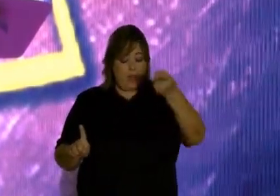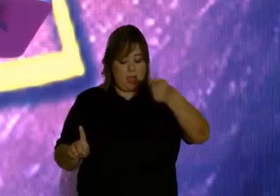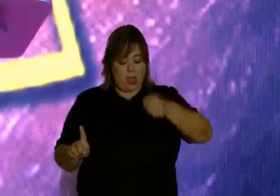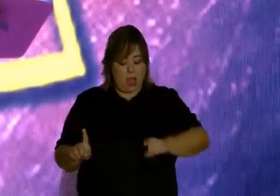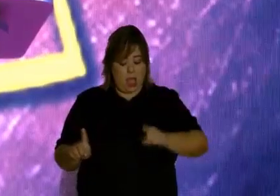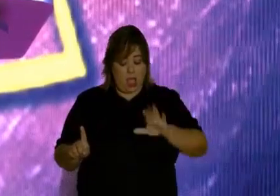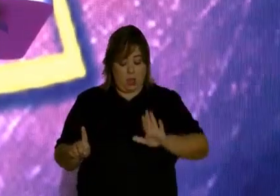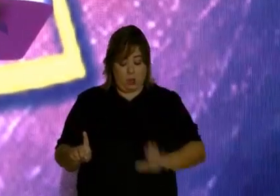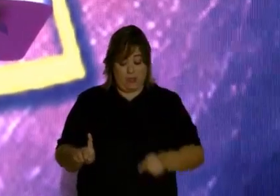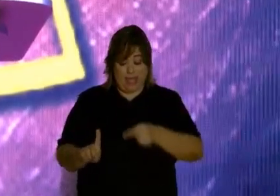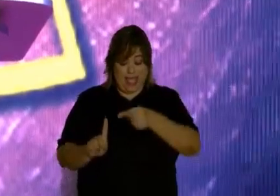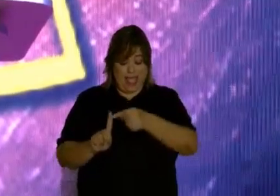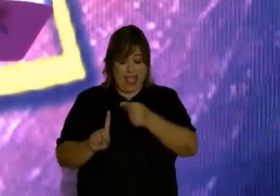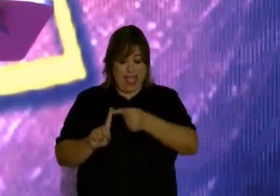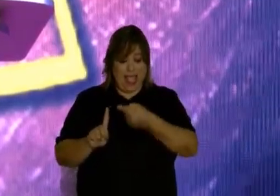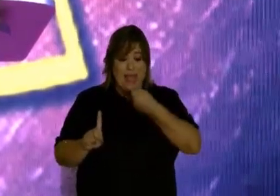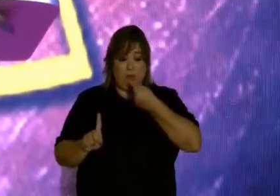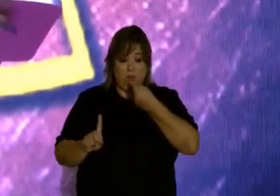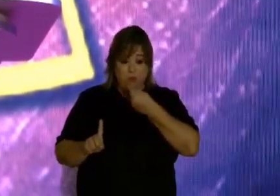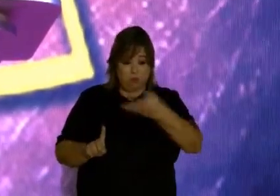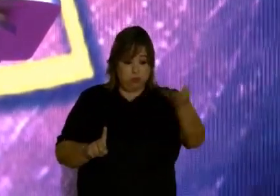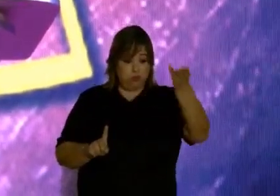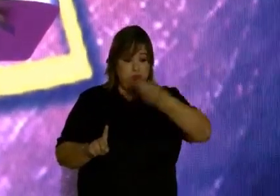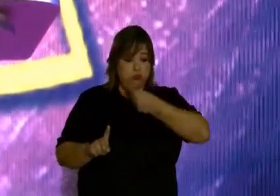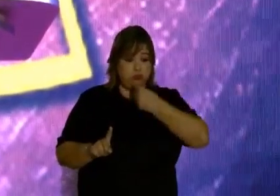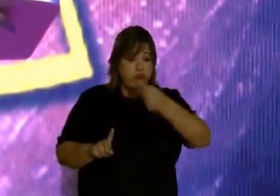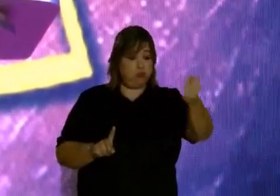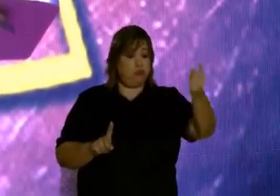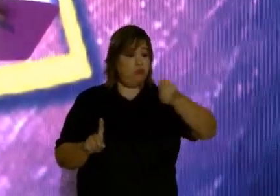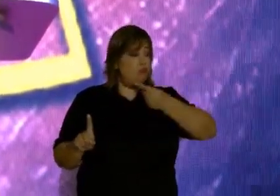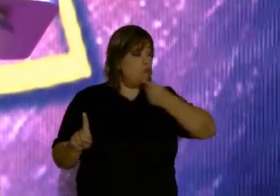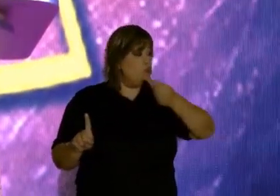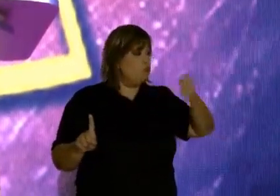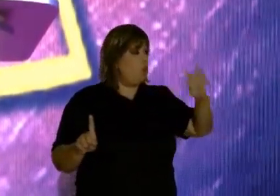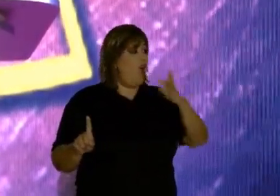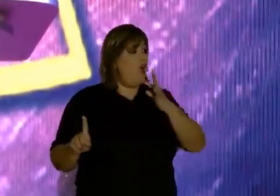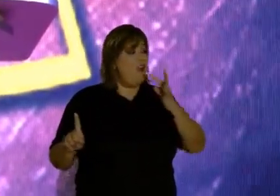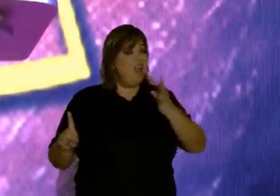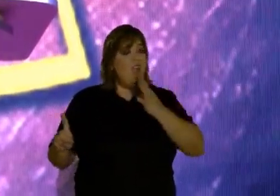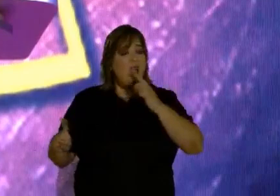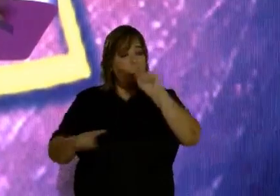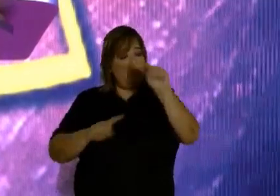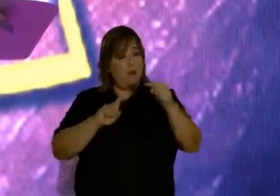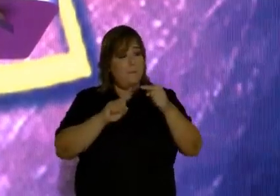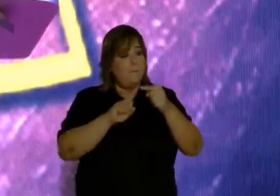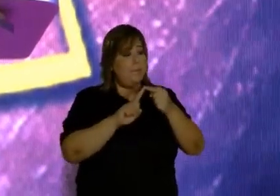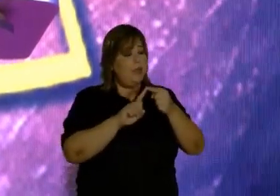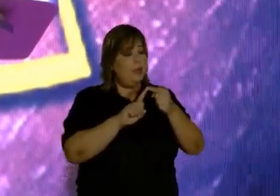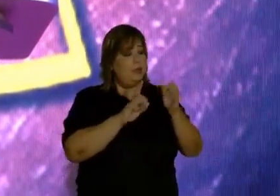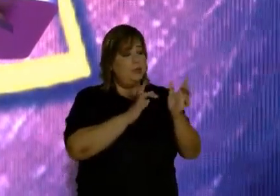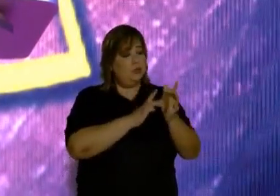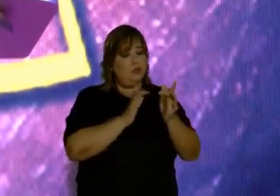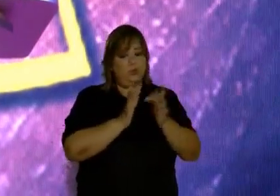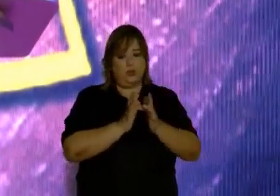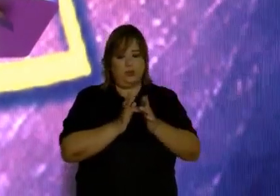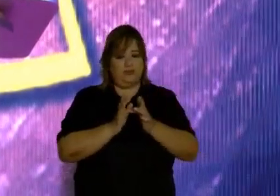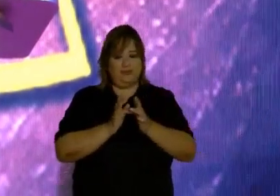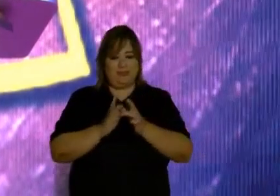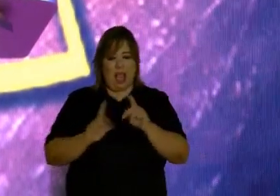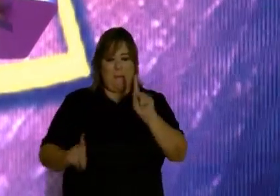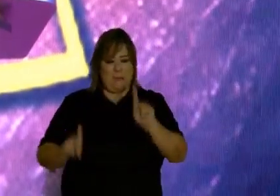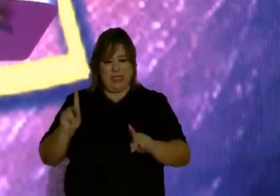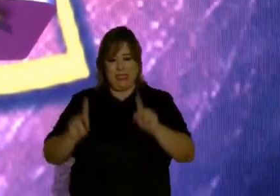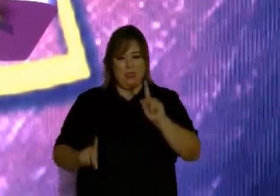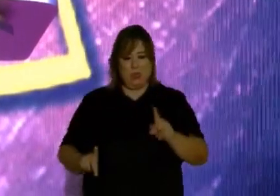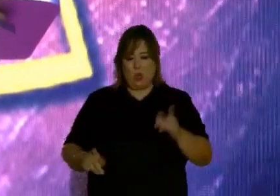publicó tantas cosas del Señor, pero no sanó un enfermo.